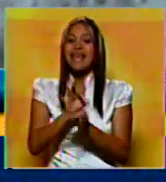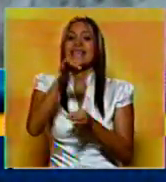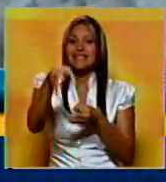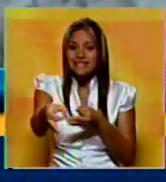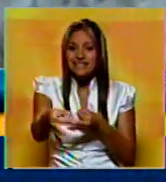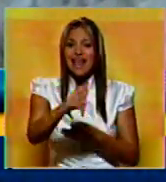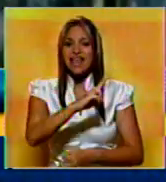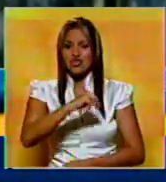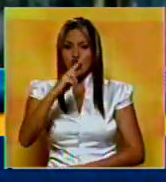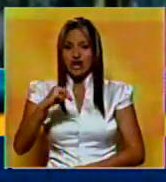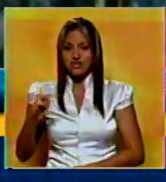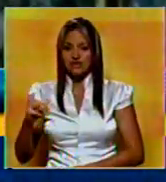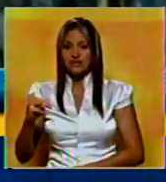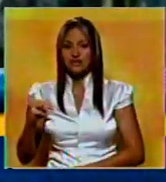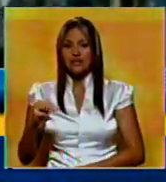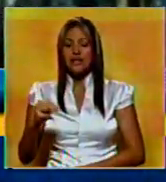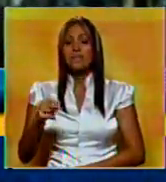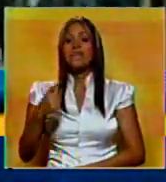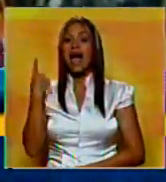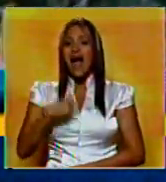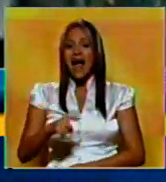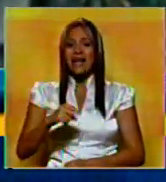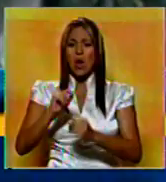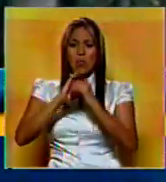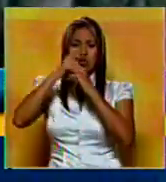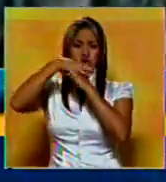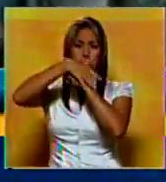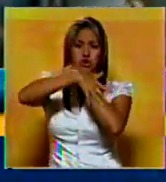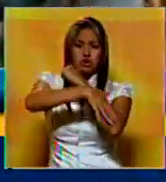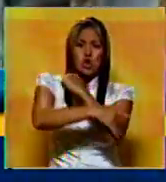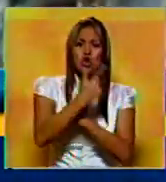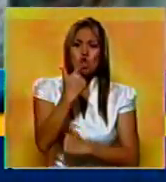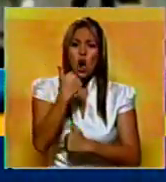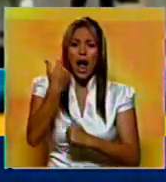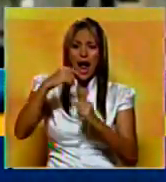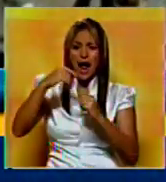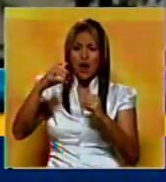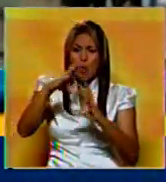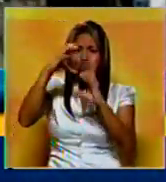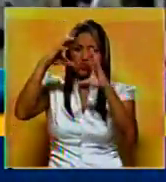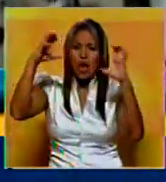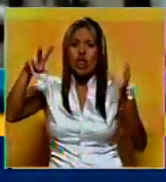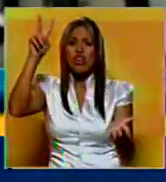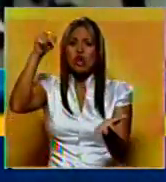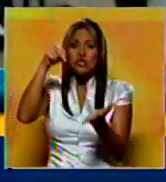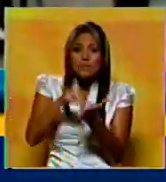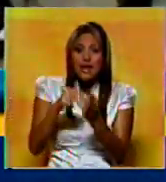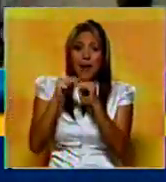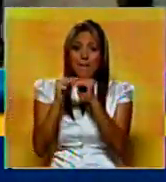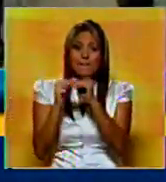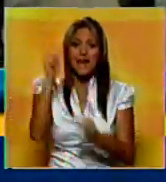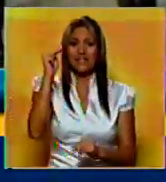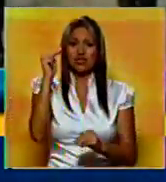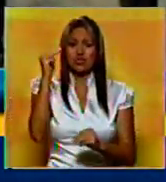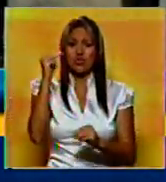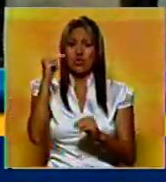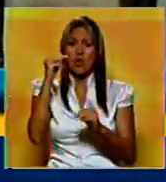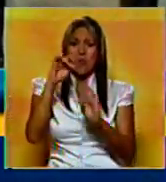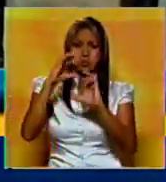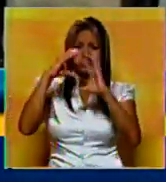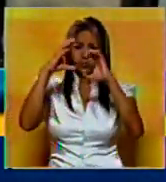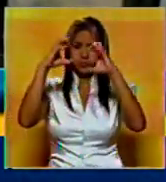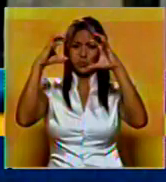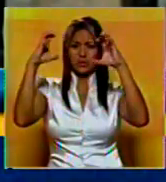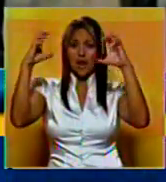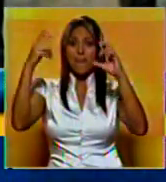Palué. El sábado, el cráter expulsó lava y una nube de humo que alcanzó los 2.000 metros de altura. Ante el